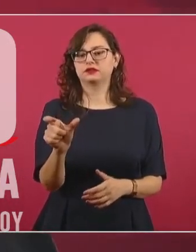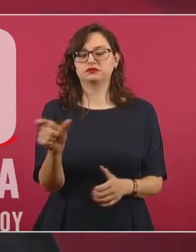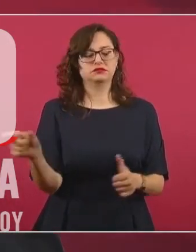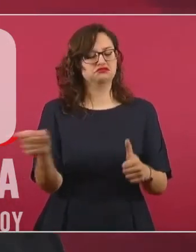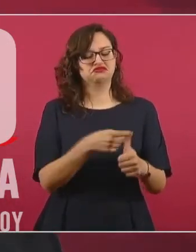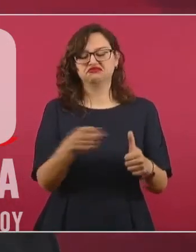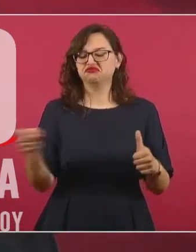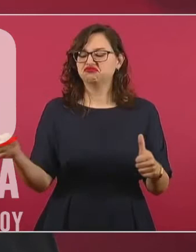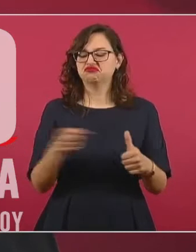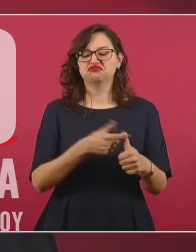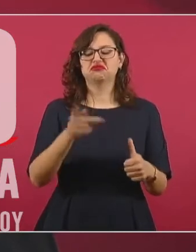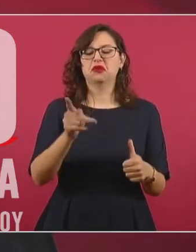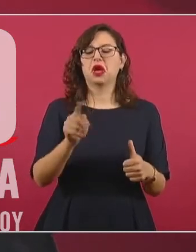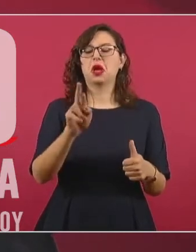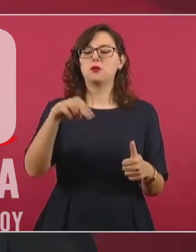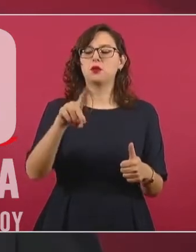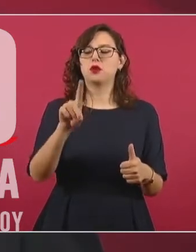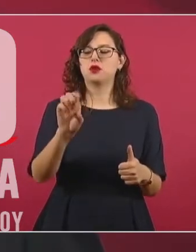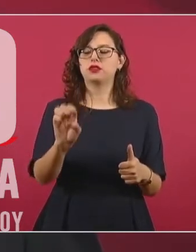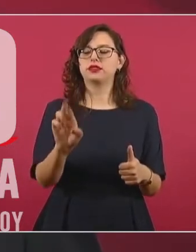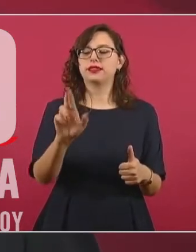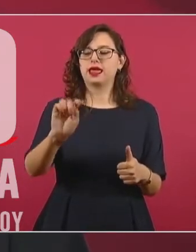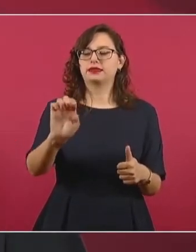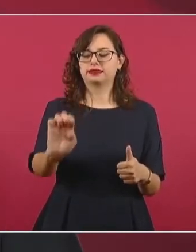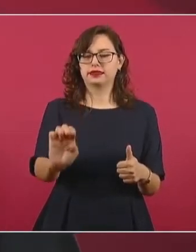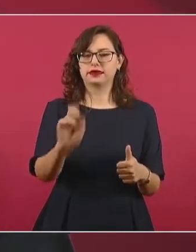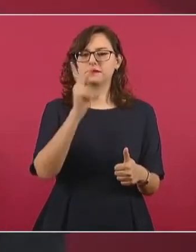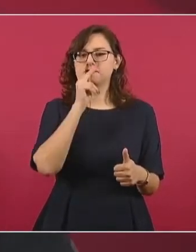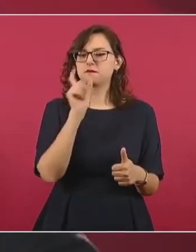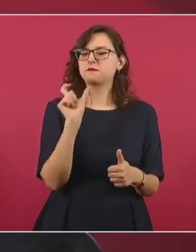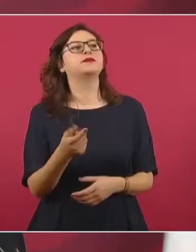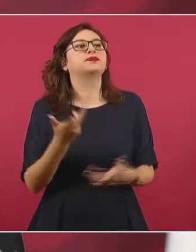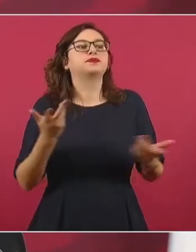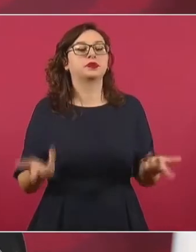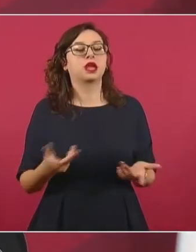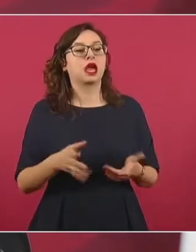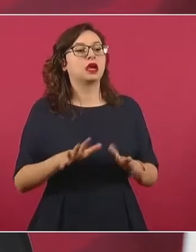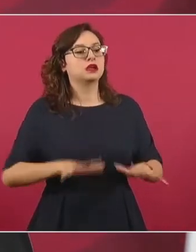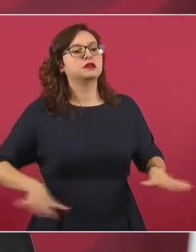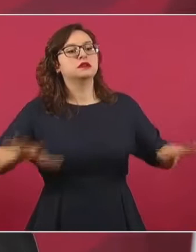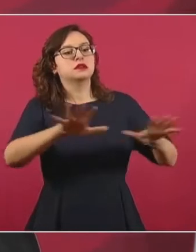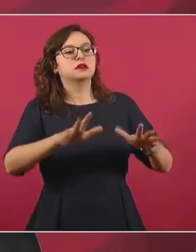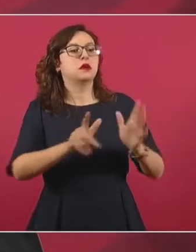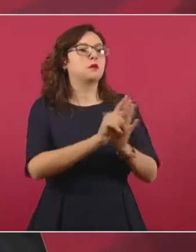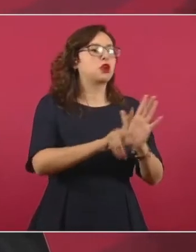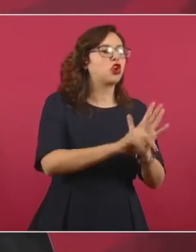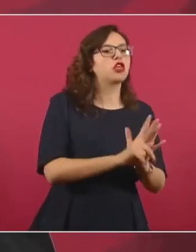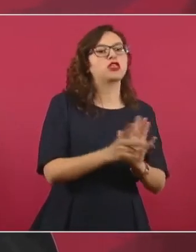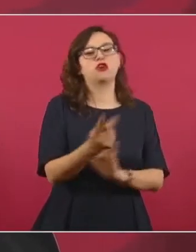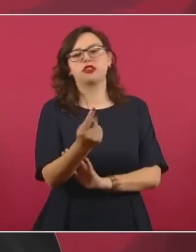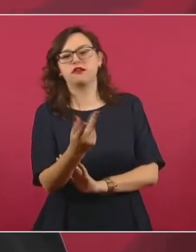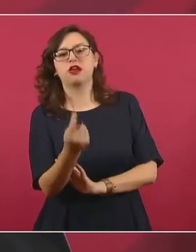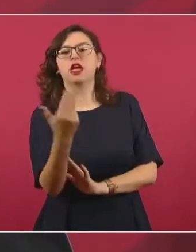preponderante, o sea, que no hubieran en los medios actores preponderantes, es